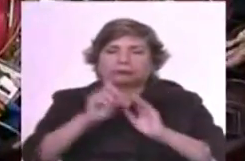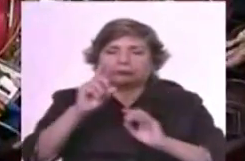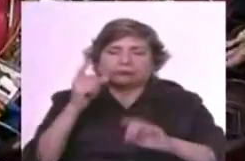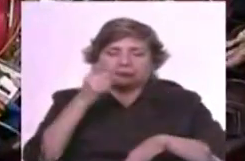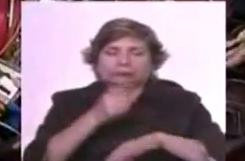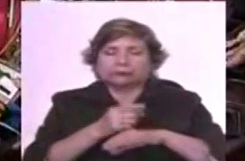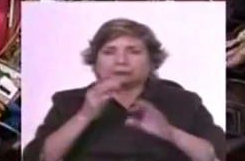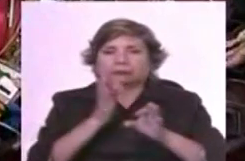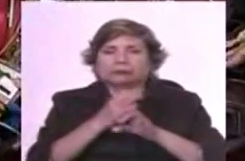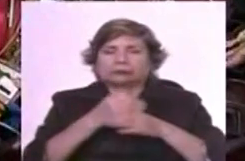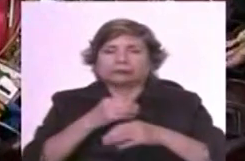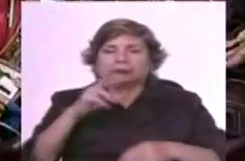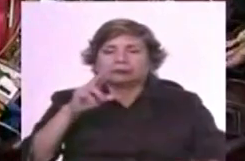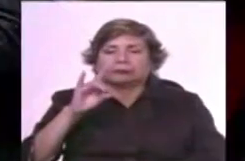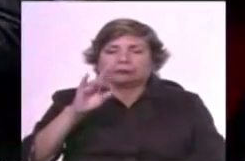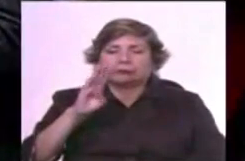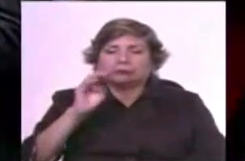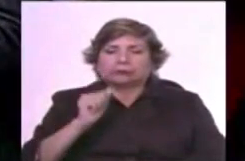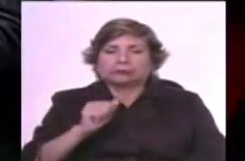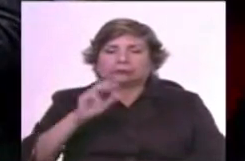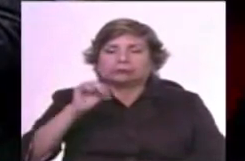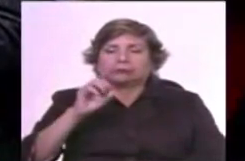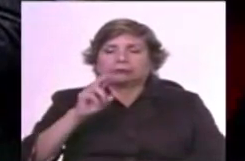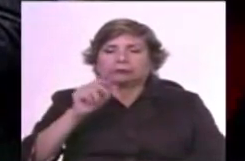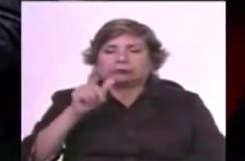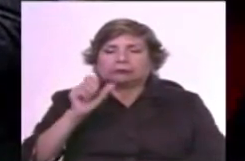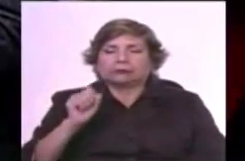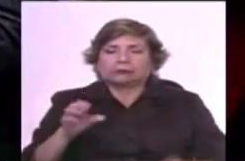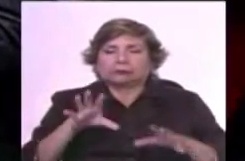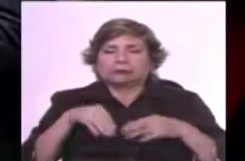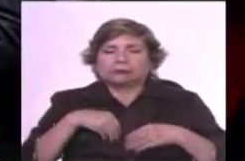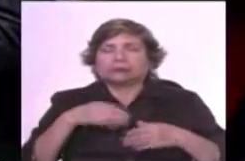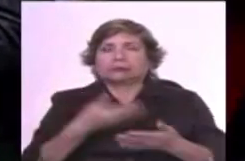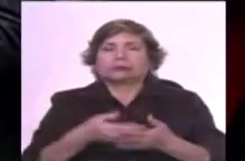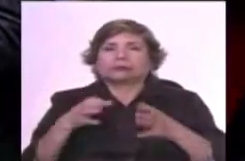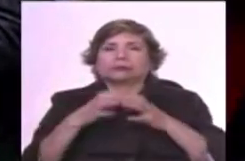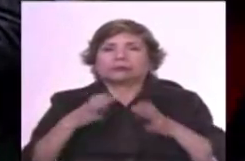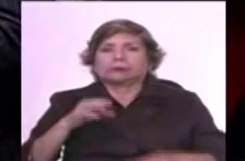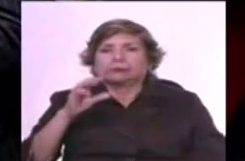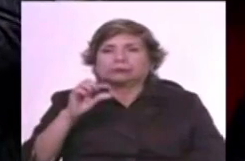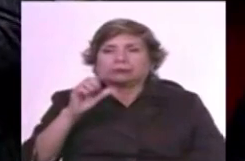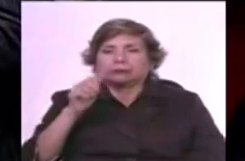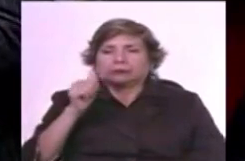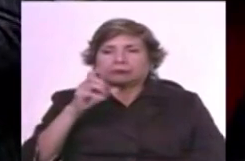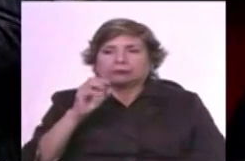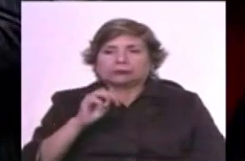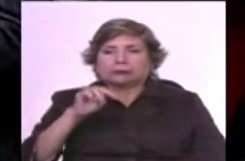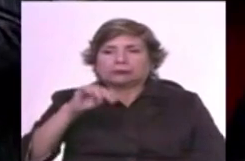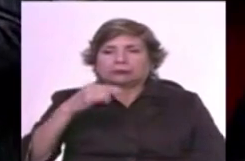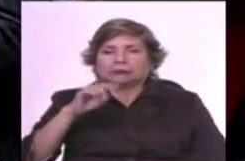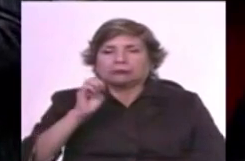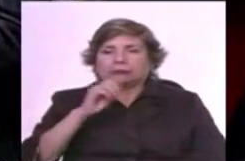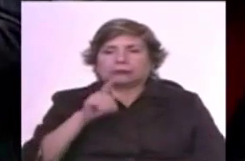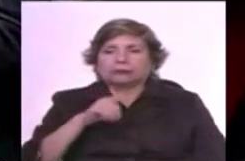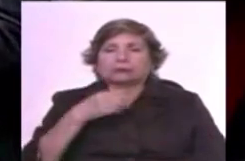del Congreso y ahorita, Karina, hay un tema que está generando cierta inquietud en el hemiciclo. ¿Qué es